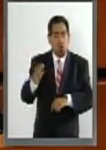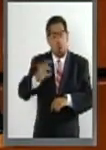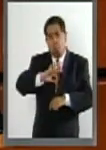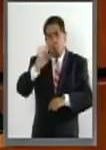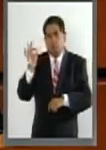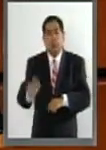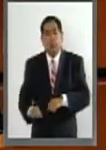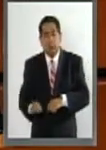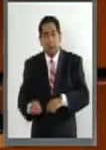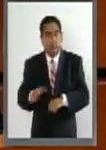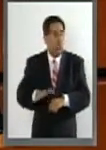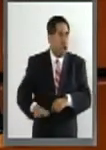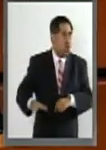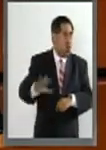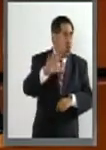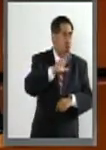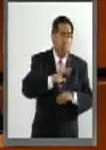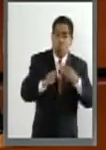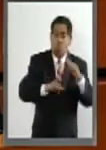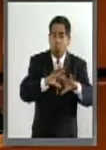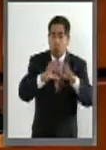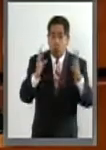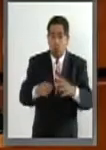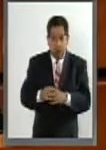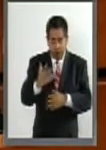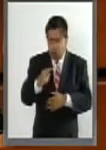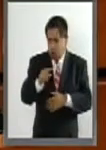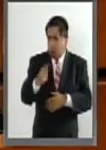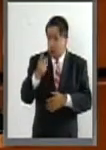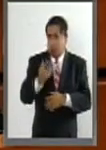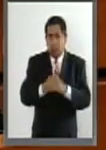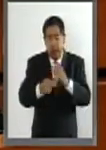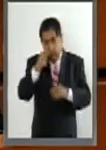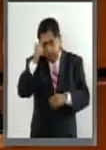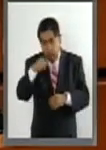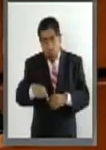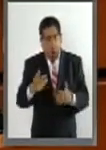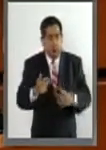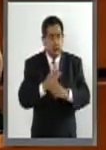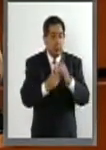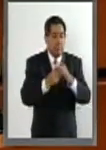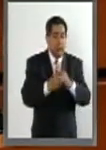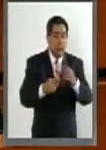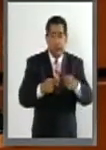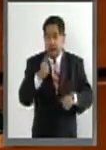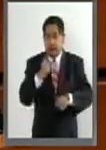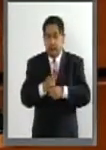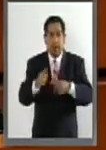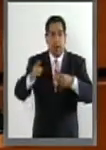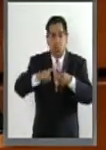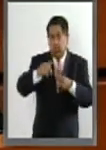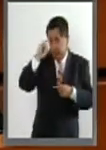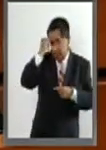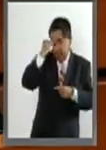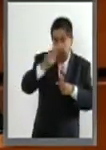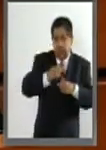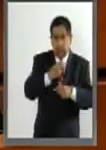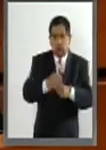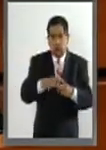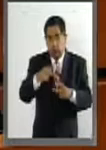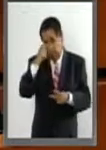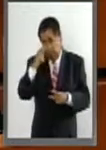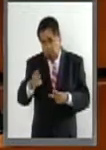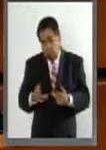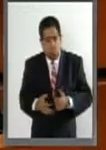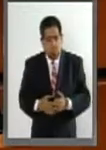5.1% del total mundial, solo por debajo de la India.